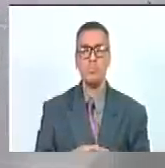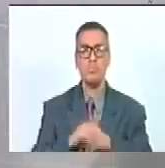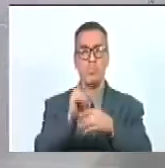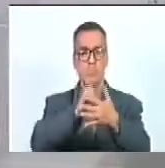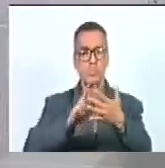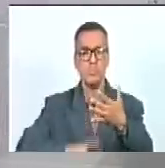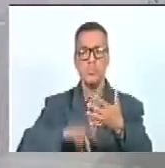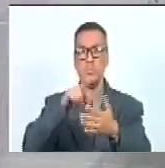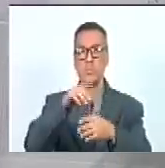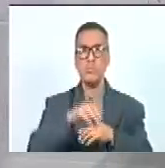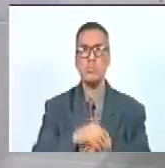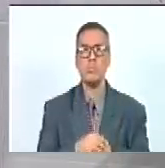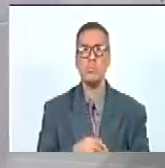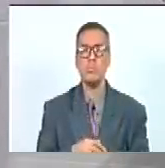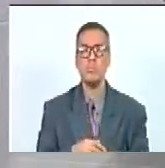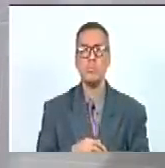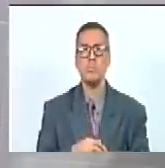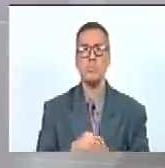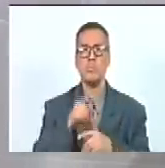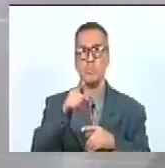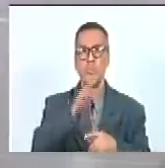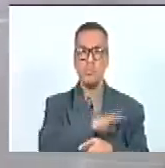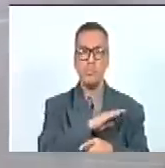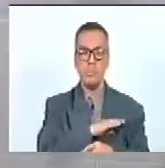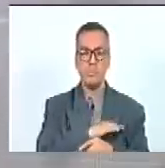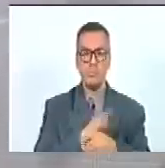leer de su bello libro,